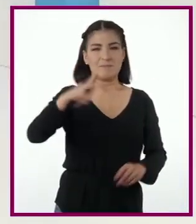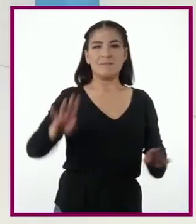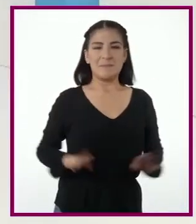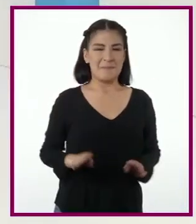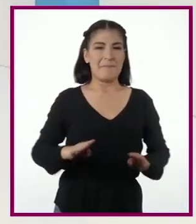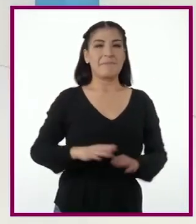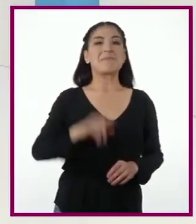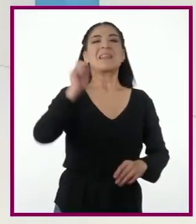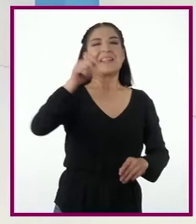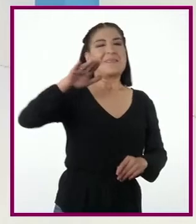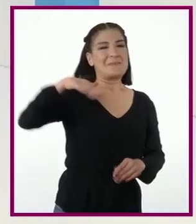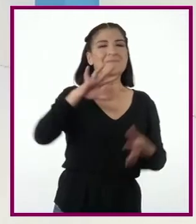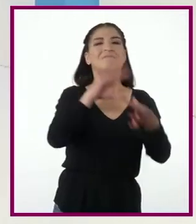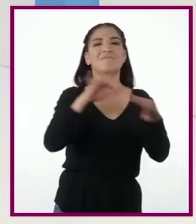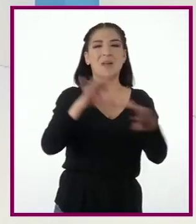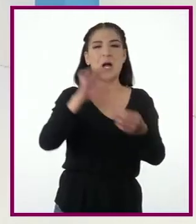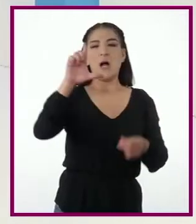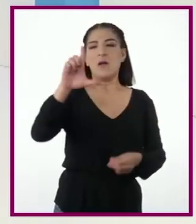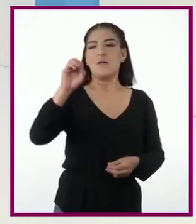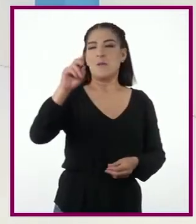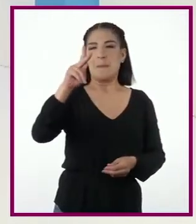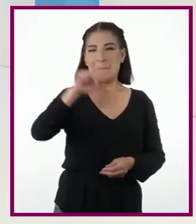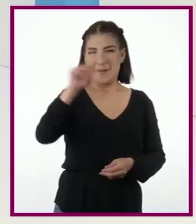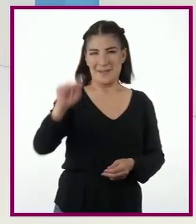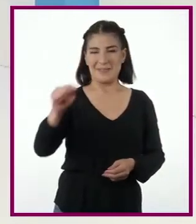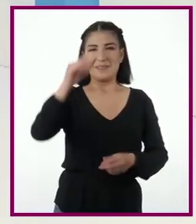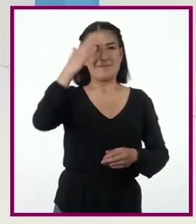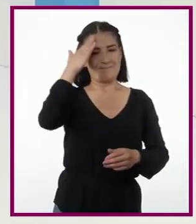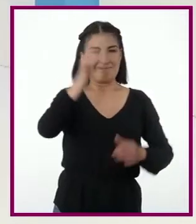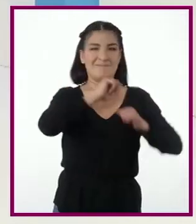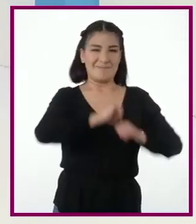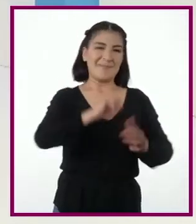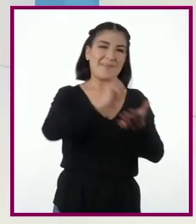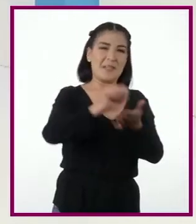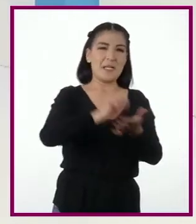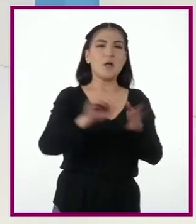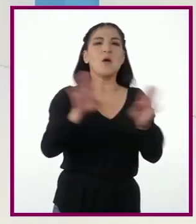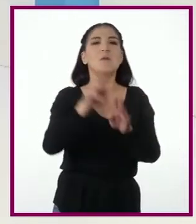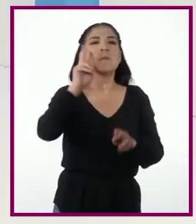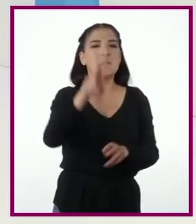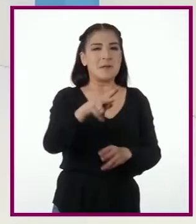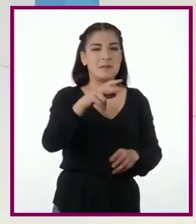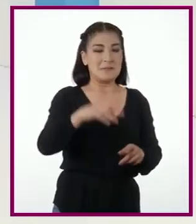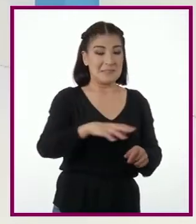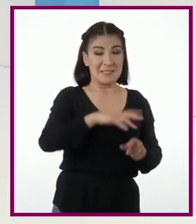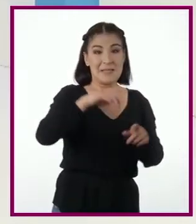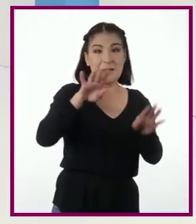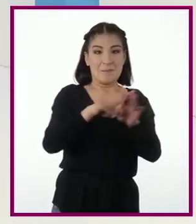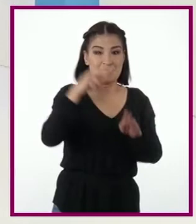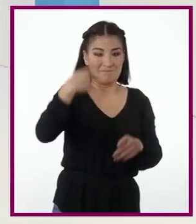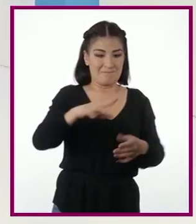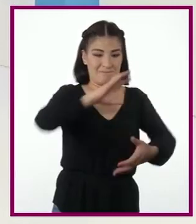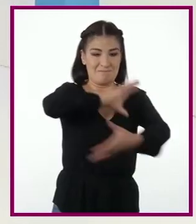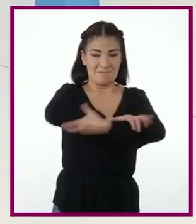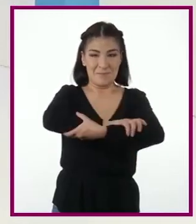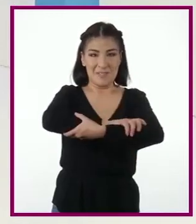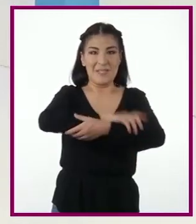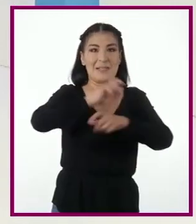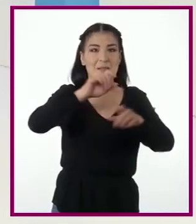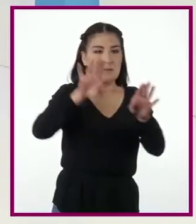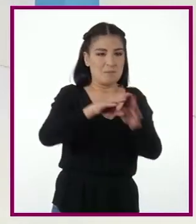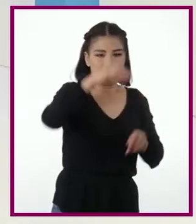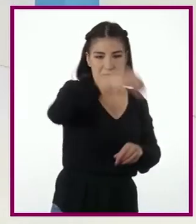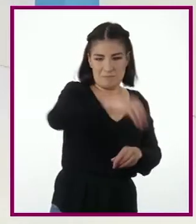López Austin, el propósito central del expansionismo hegemónico de la Triple Alianza no era el